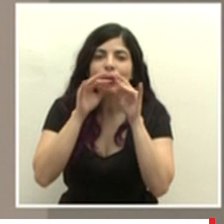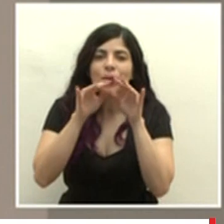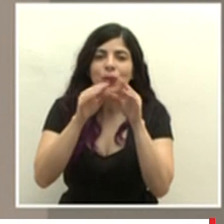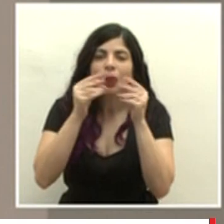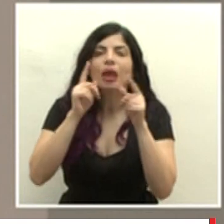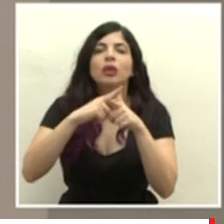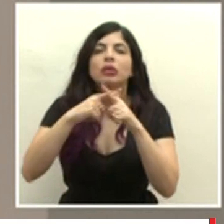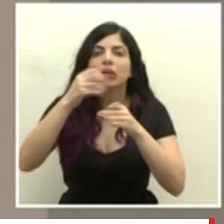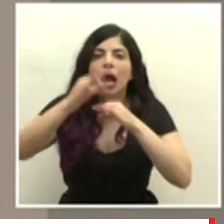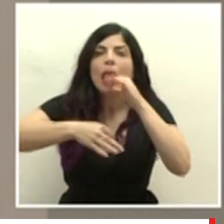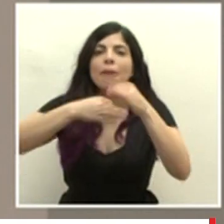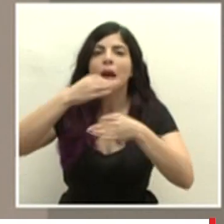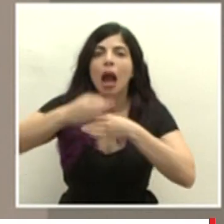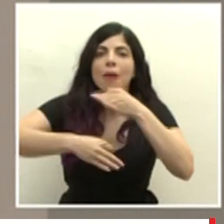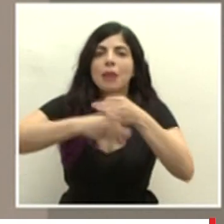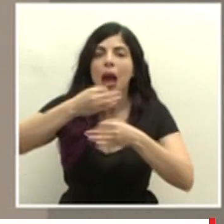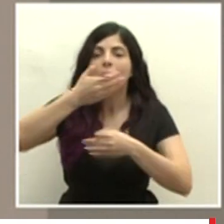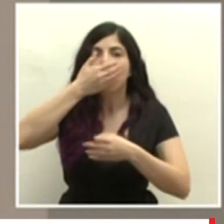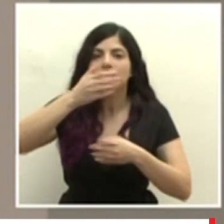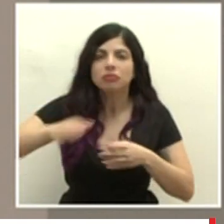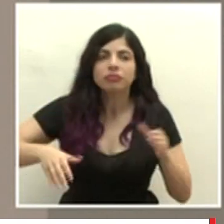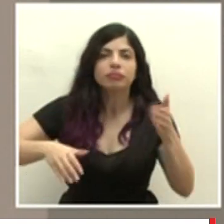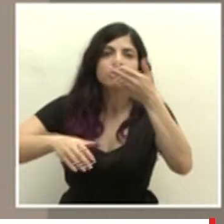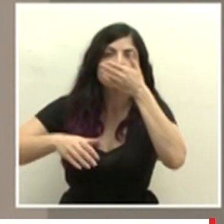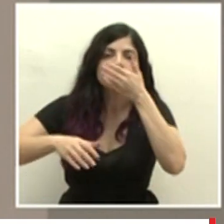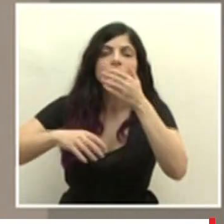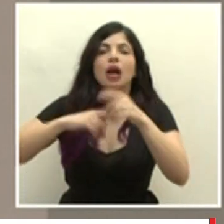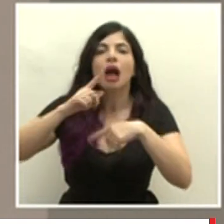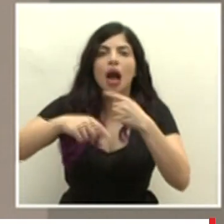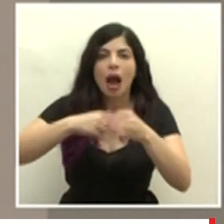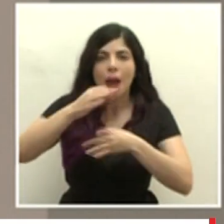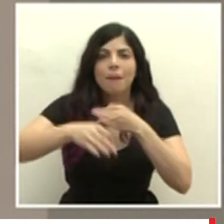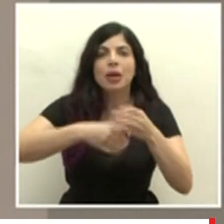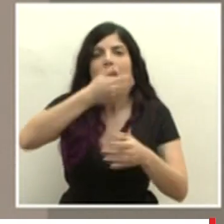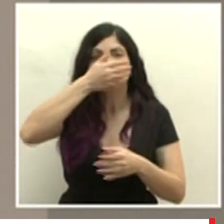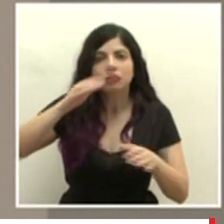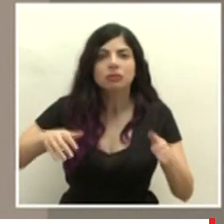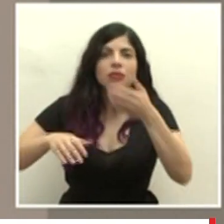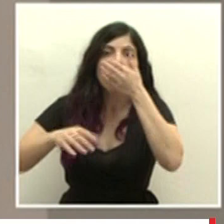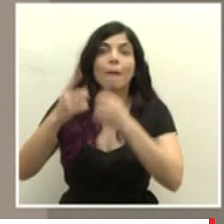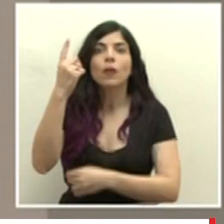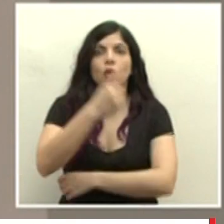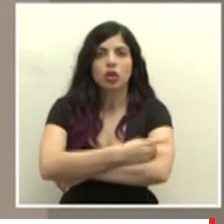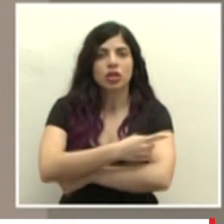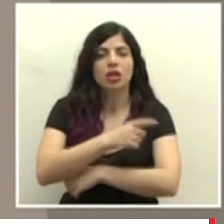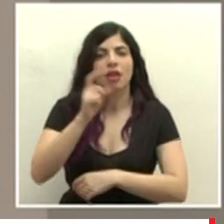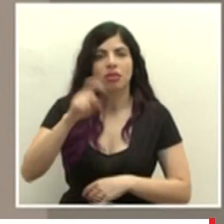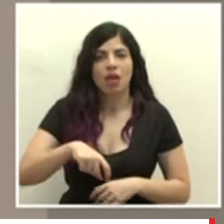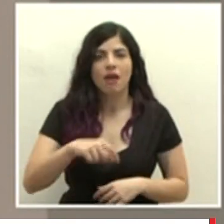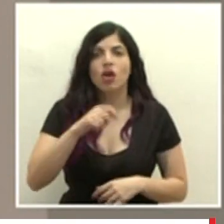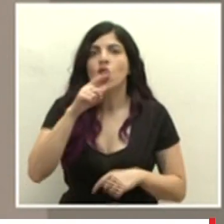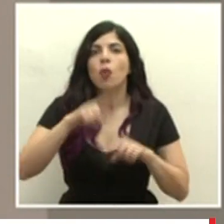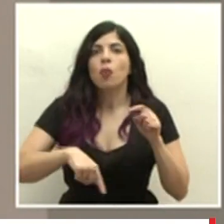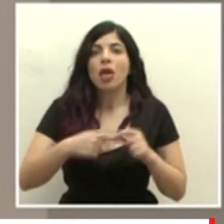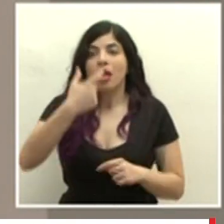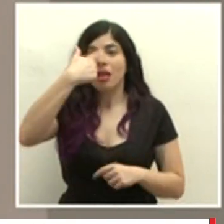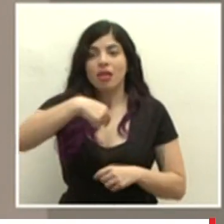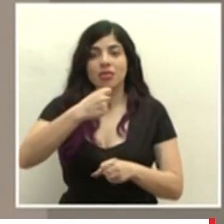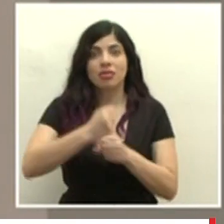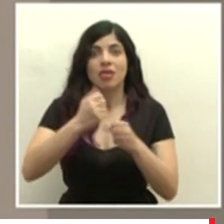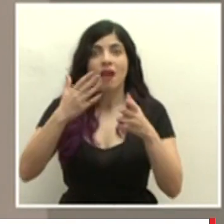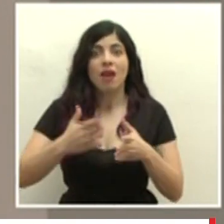ocupan varios recambios al día. No es posible que un call center utilice el mismo cubrebocas, el